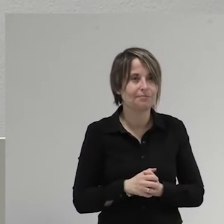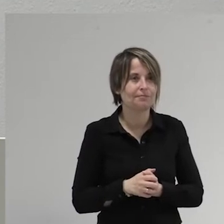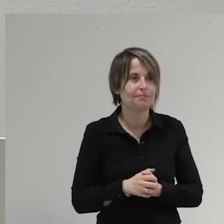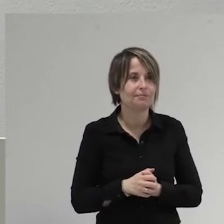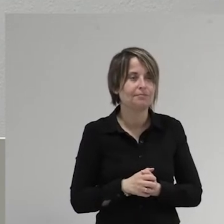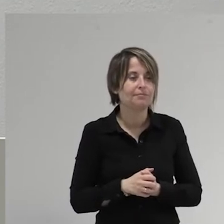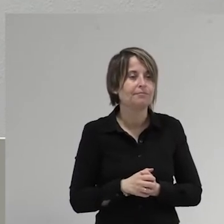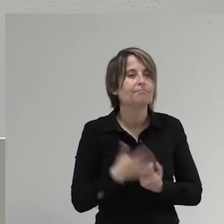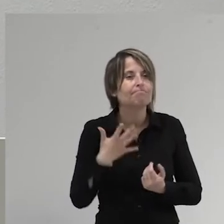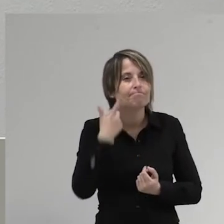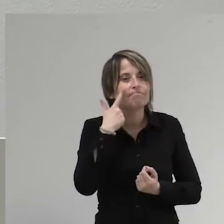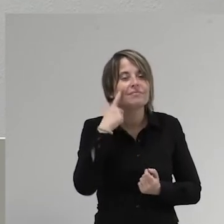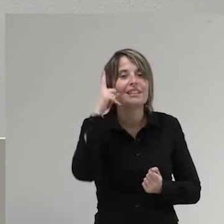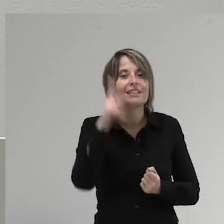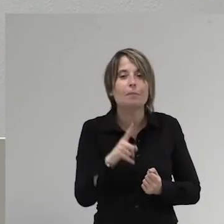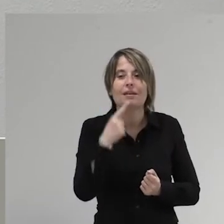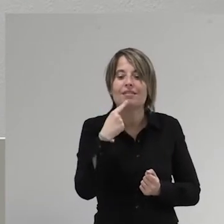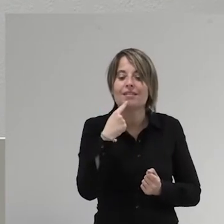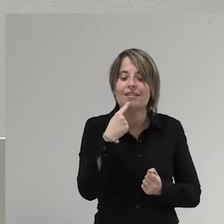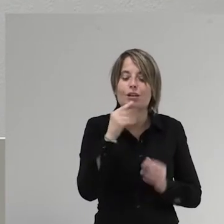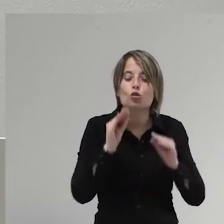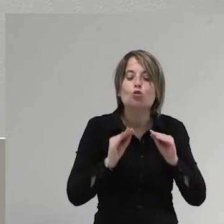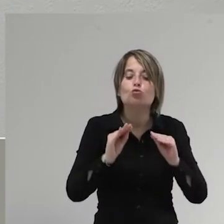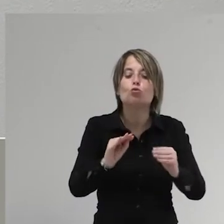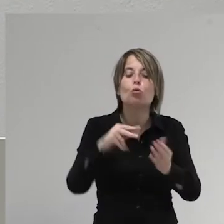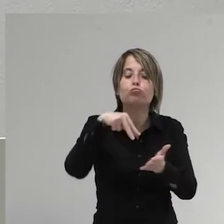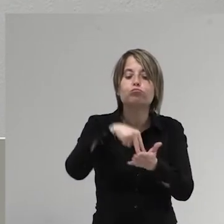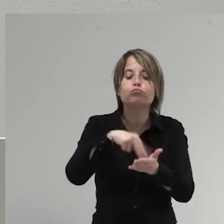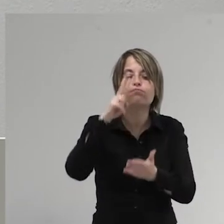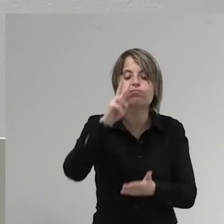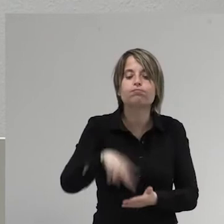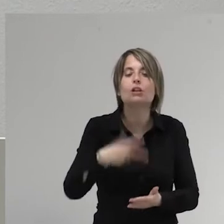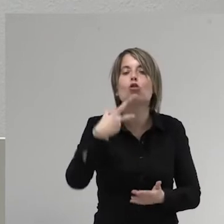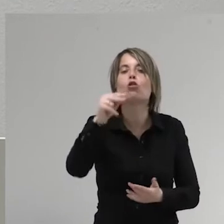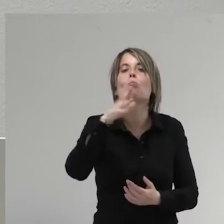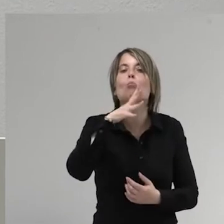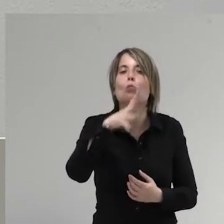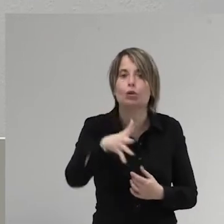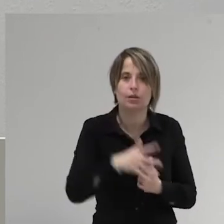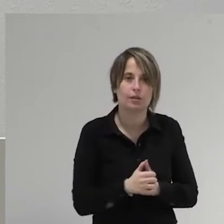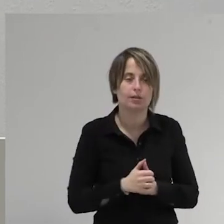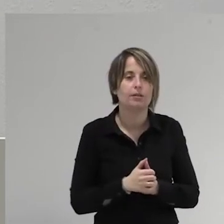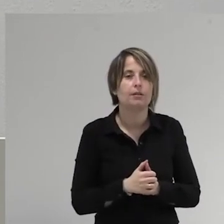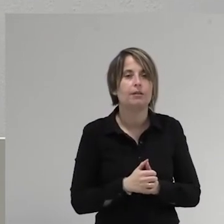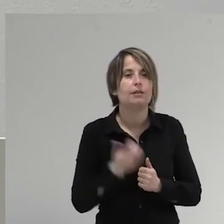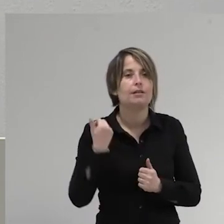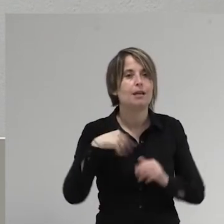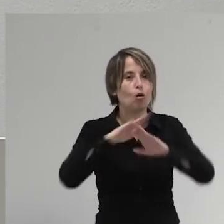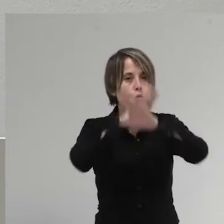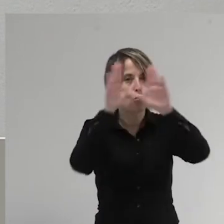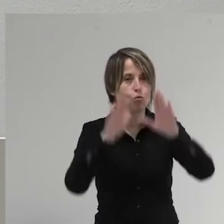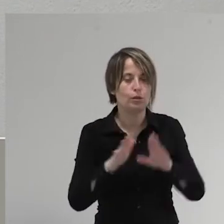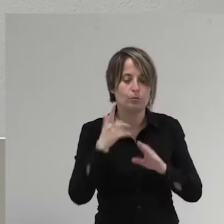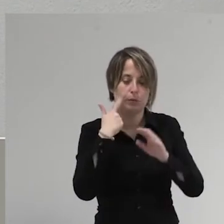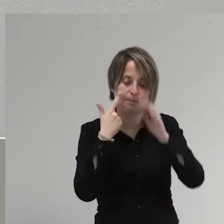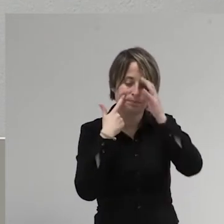¿Y a quién le beneficia la negación de esa existencia? ¿No? Y lo último, ante